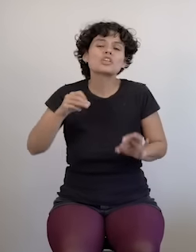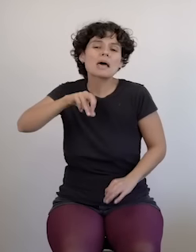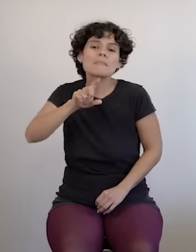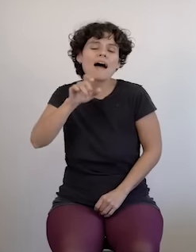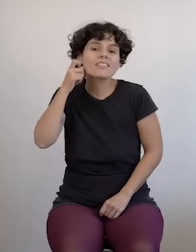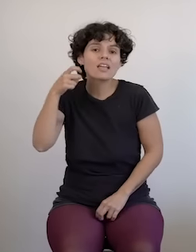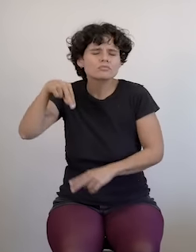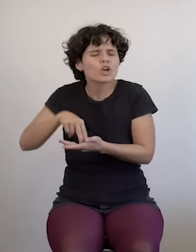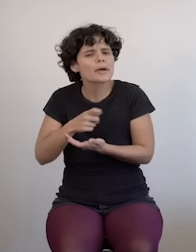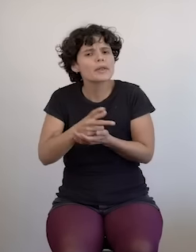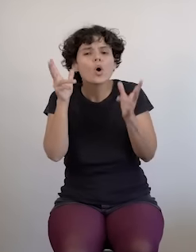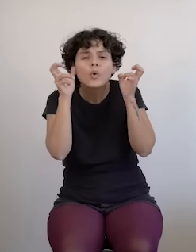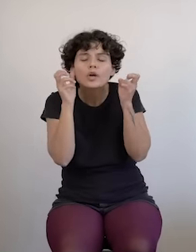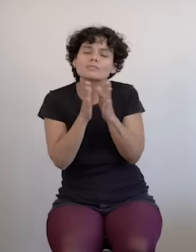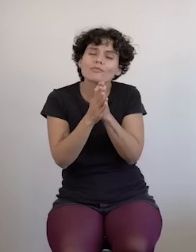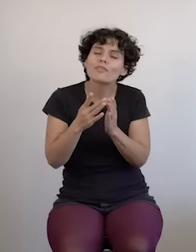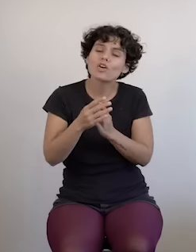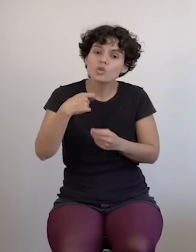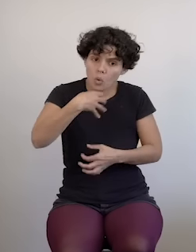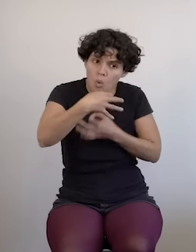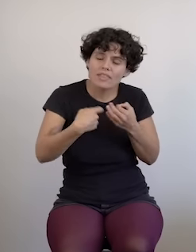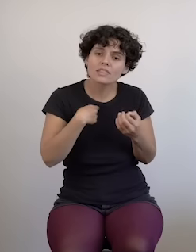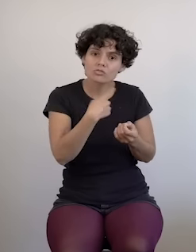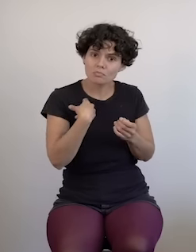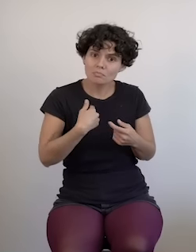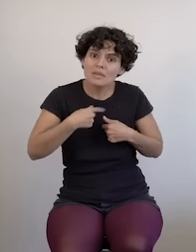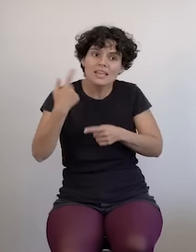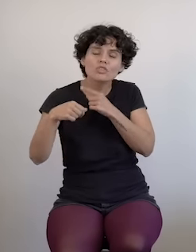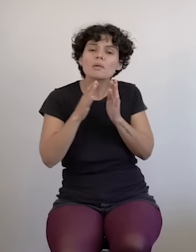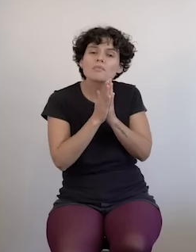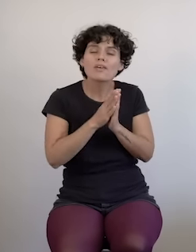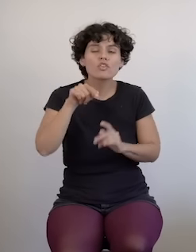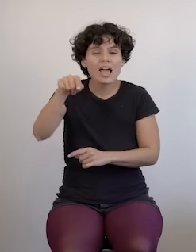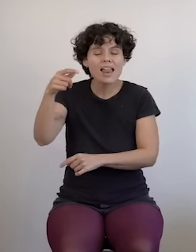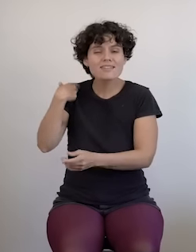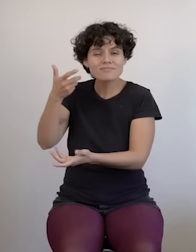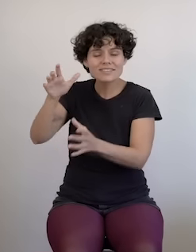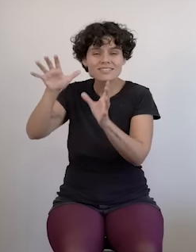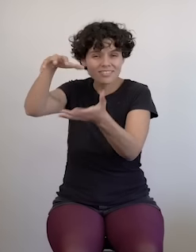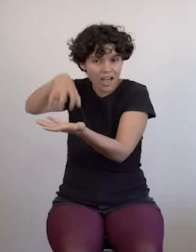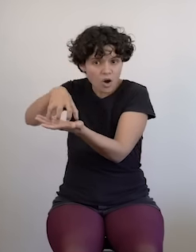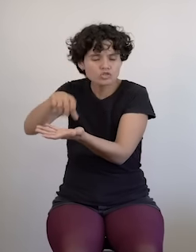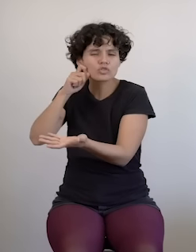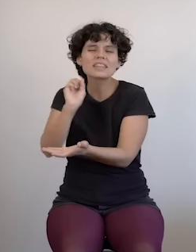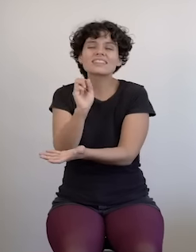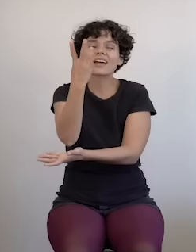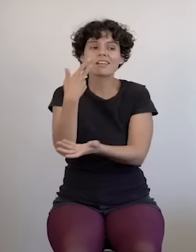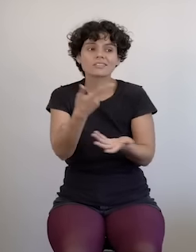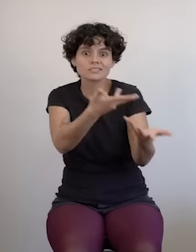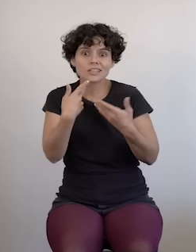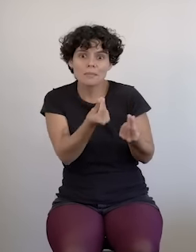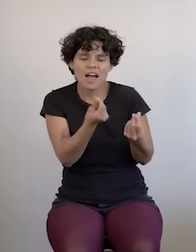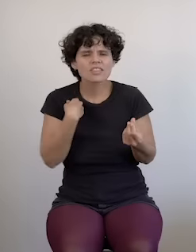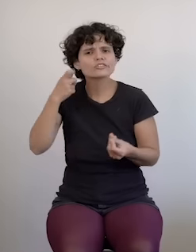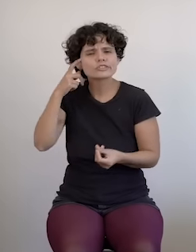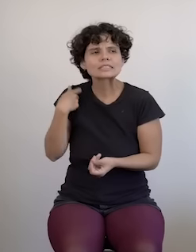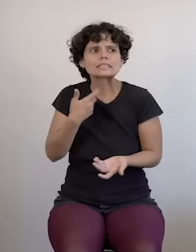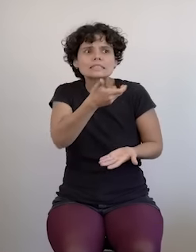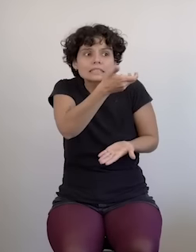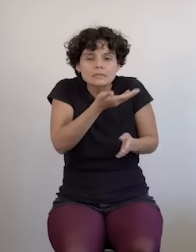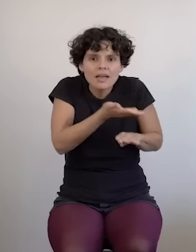escucha todo, cuente lo que me pasó. Pedí en el negocio, por el tercer bono, pedí, me quedé todo ahí